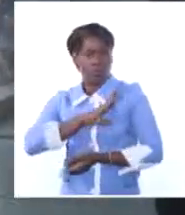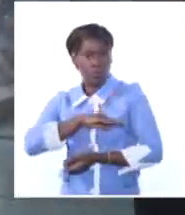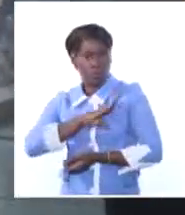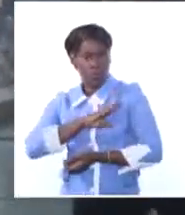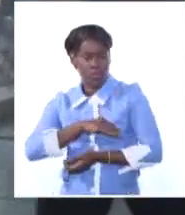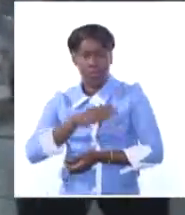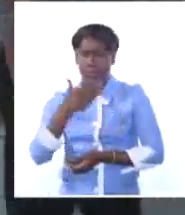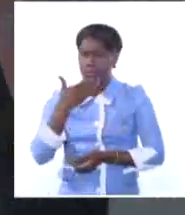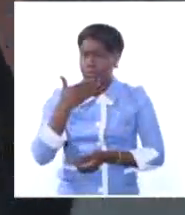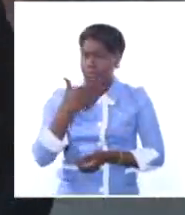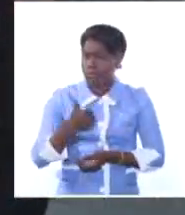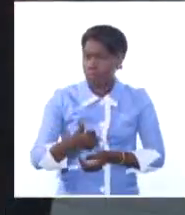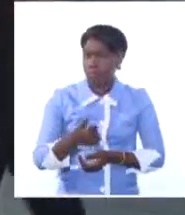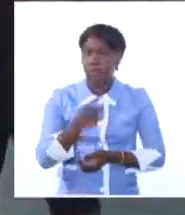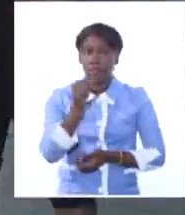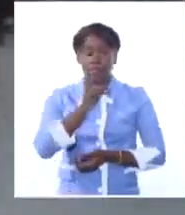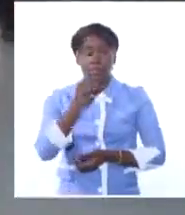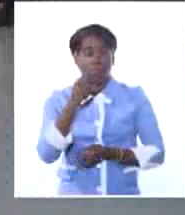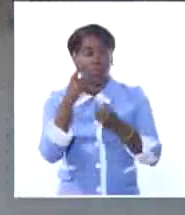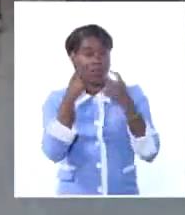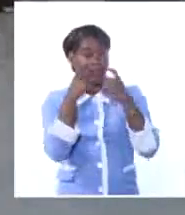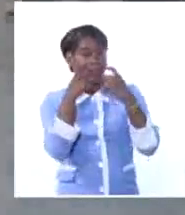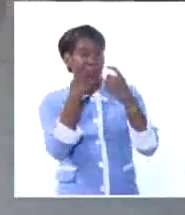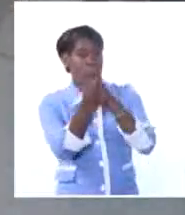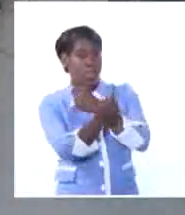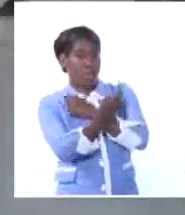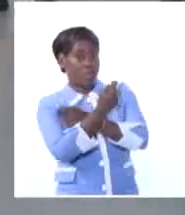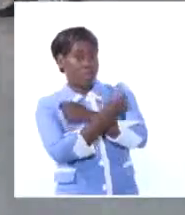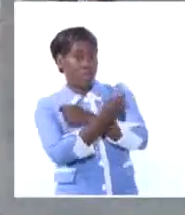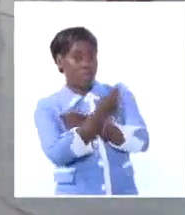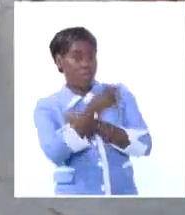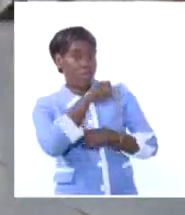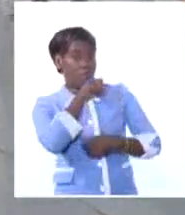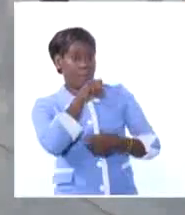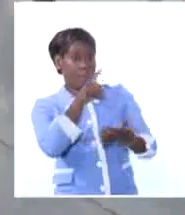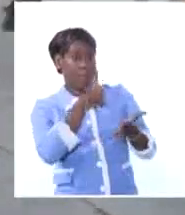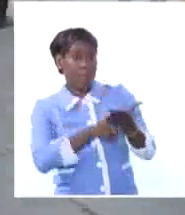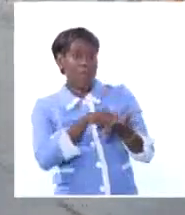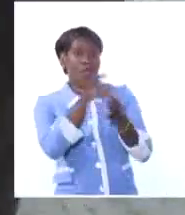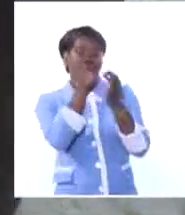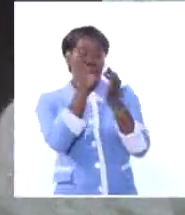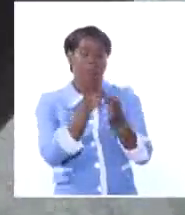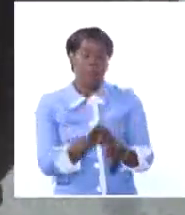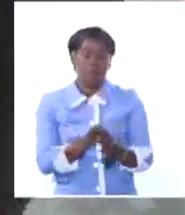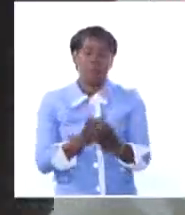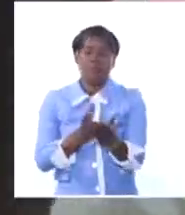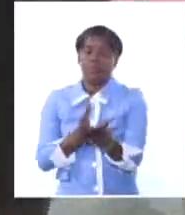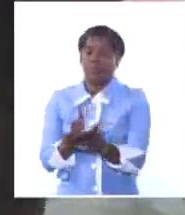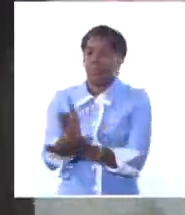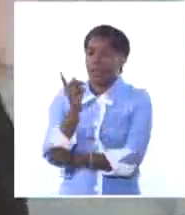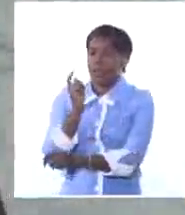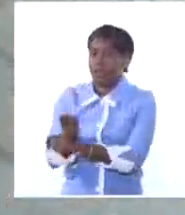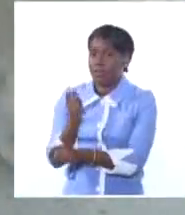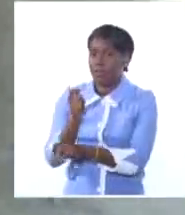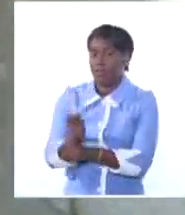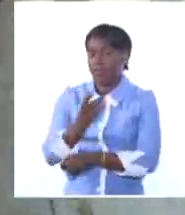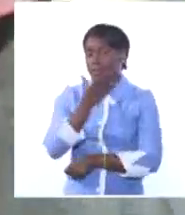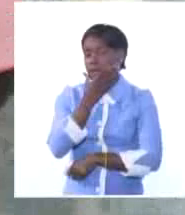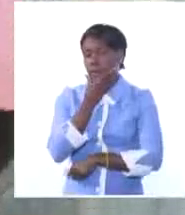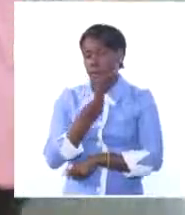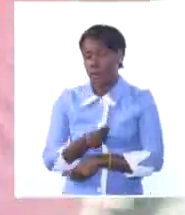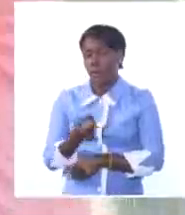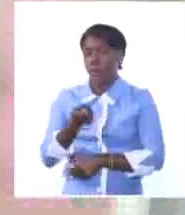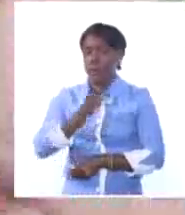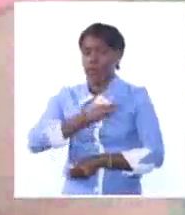personas verdaderamente grandes como sus padres a principios de los años 60 del pasado siglo, la maestra Laura